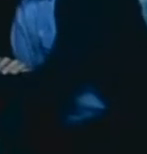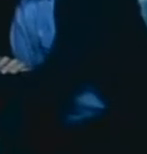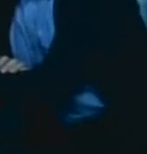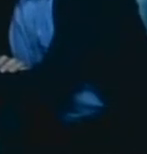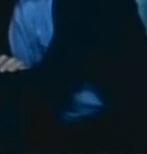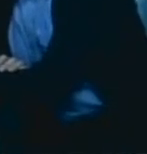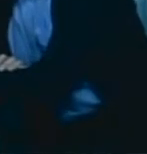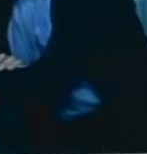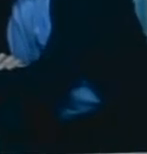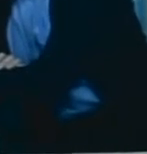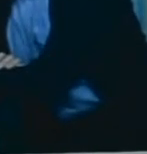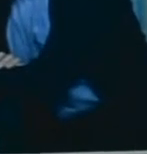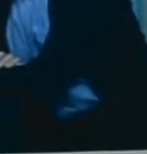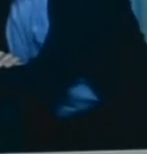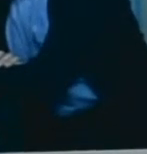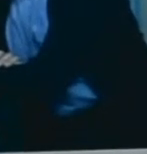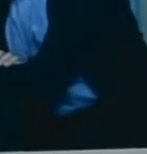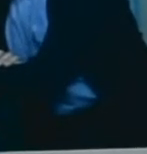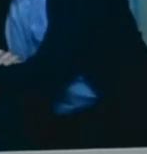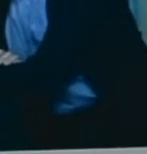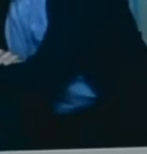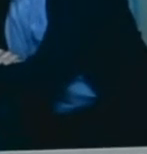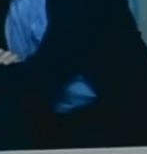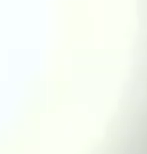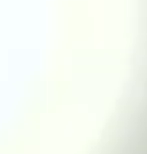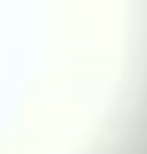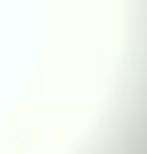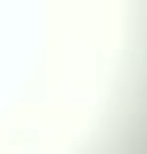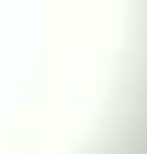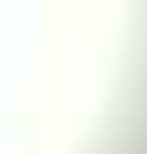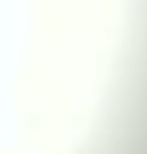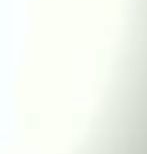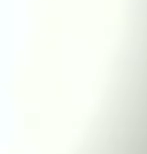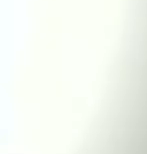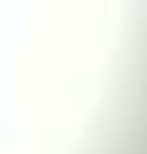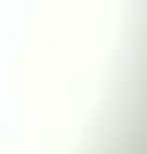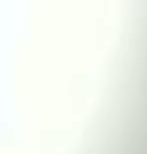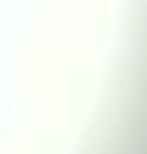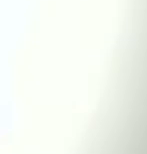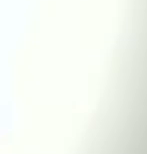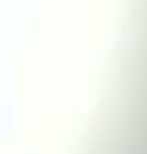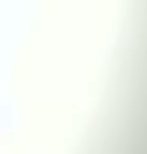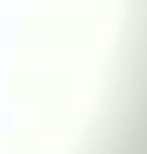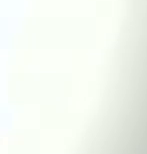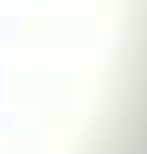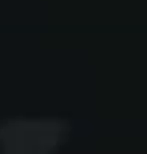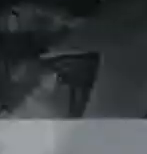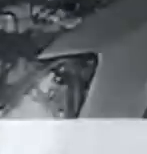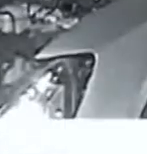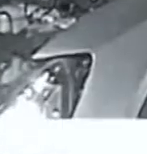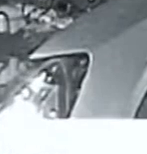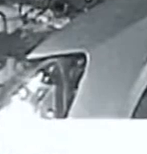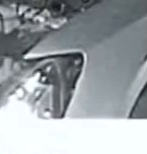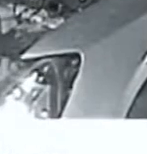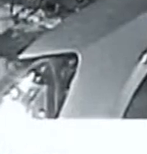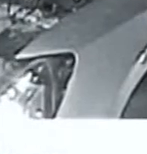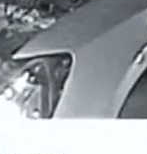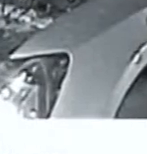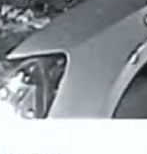favor, ayúdeme, por favor! La pólvora solo deja malos recuerdos. Aléjala de tus celebraciones. Instituto Colombiano de Bienestar Familiar. Prosperidad para todos.